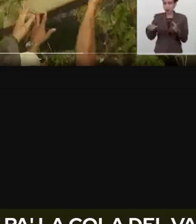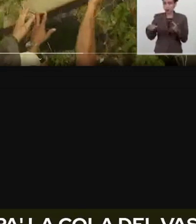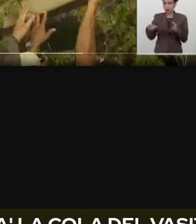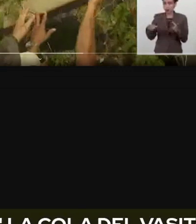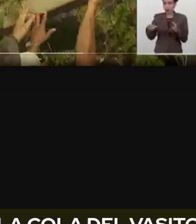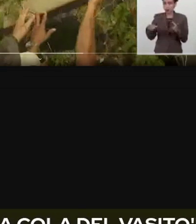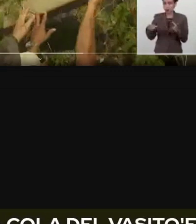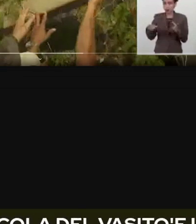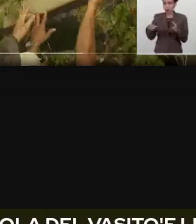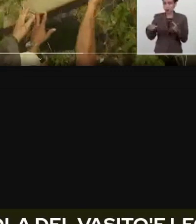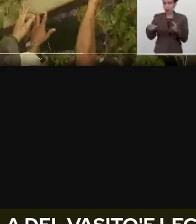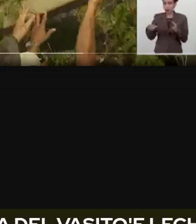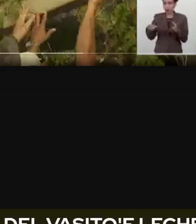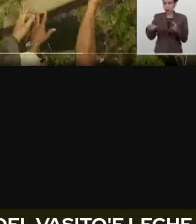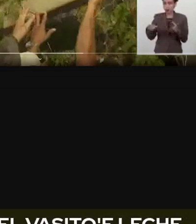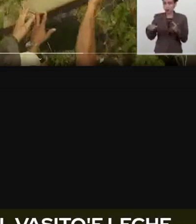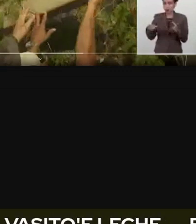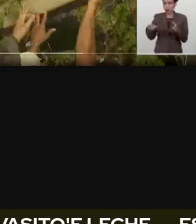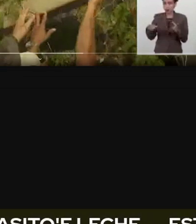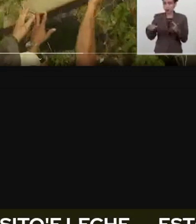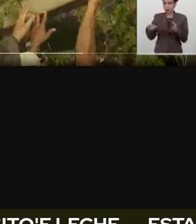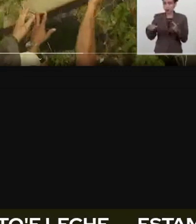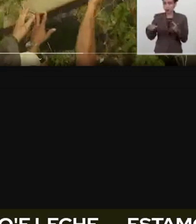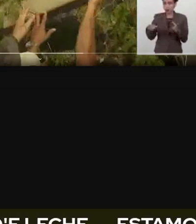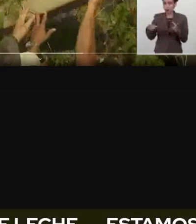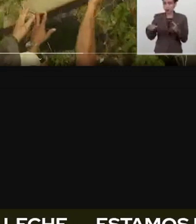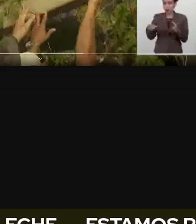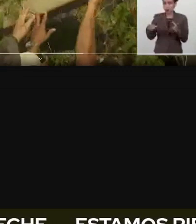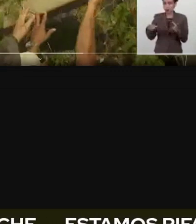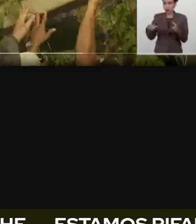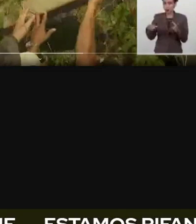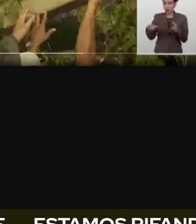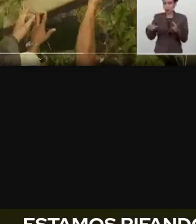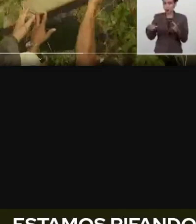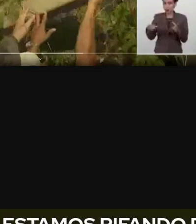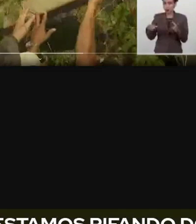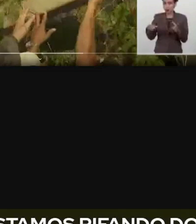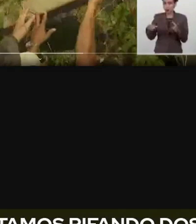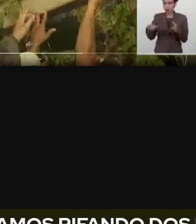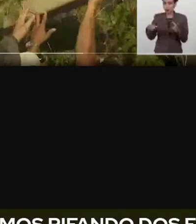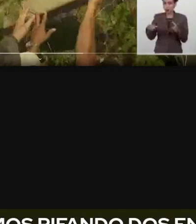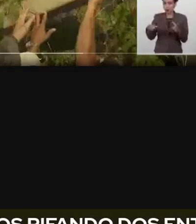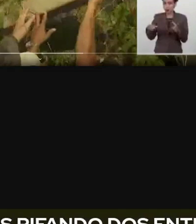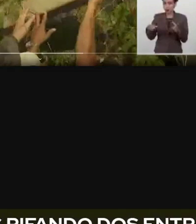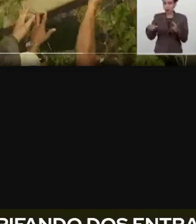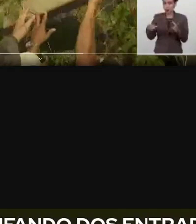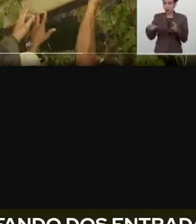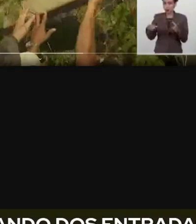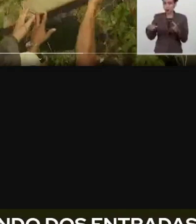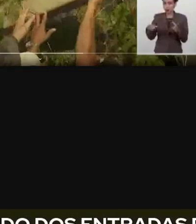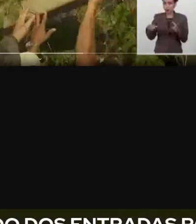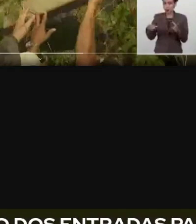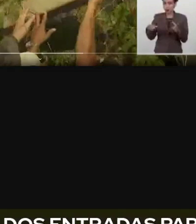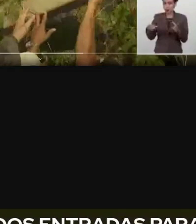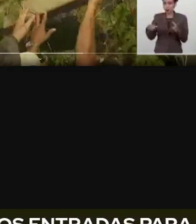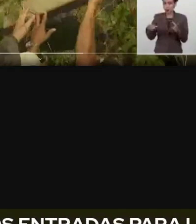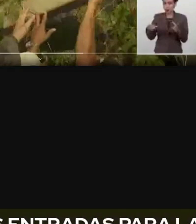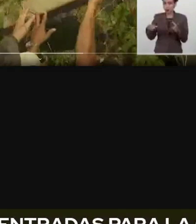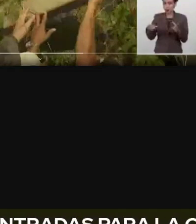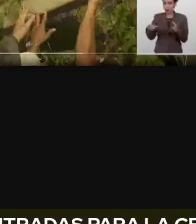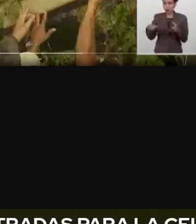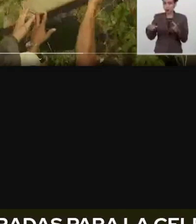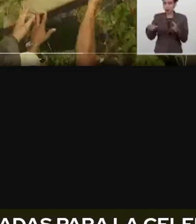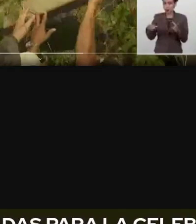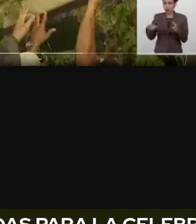que los vientos del huracán O sea que la formación del huracán en contra las manecillas del reloj con esta danza Delgado se reúne un grupo de ramas